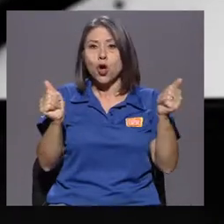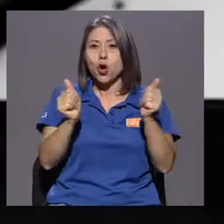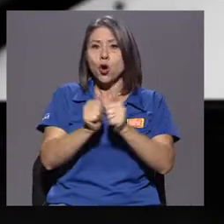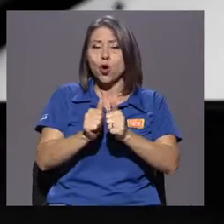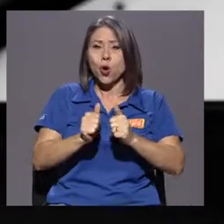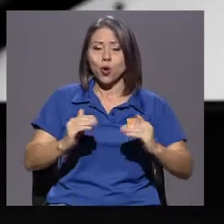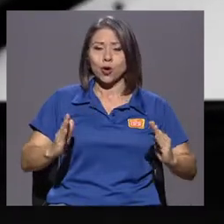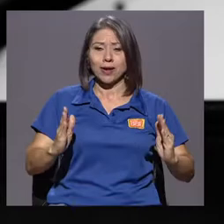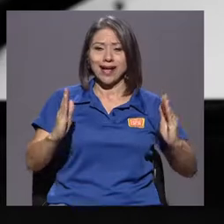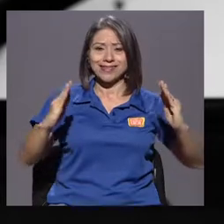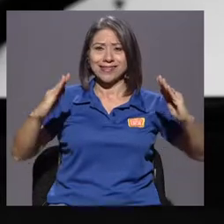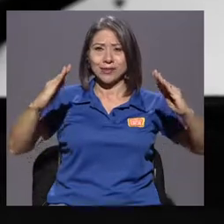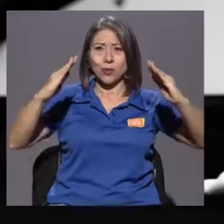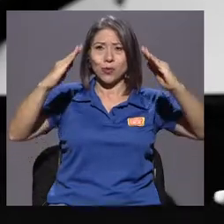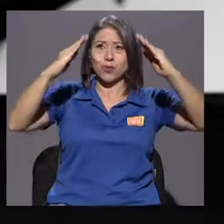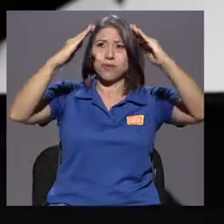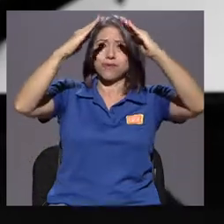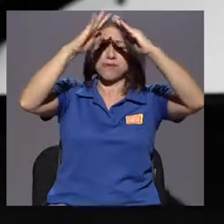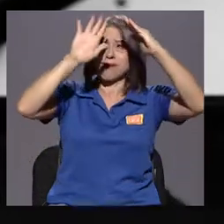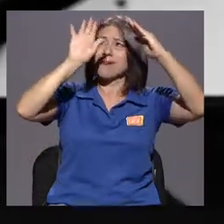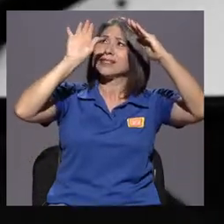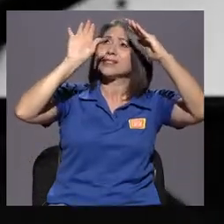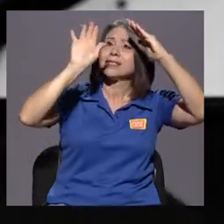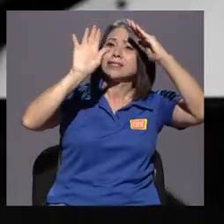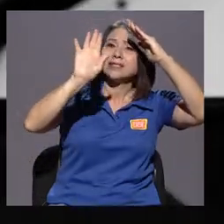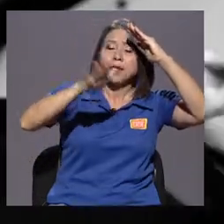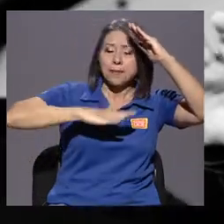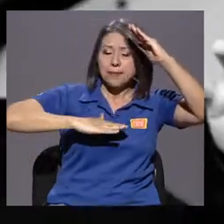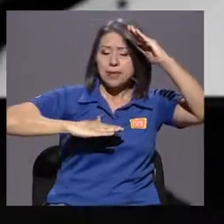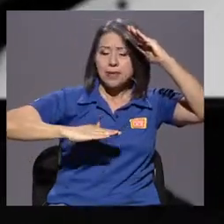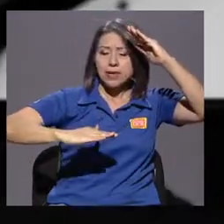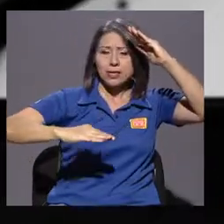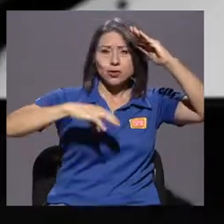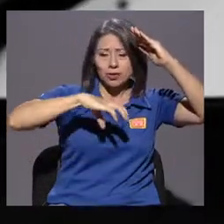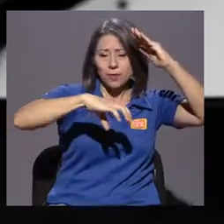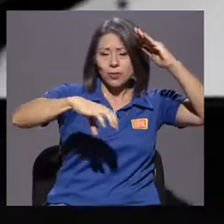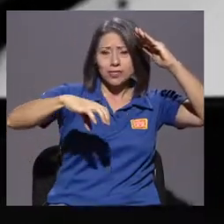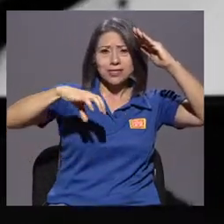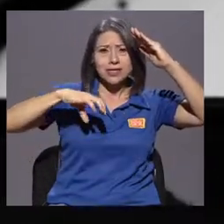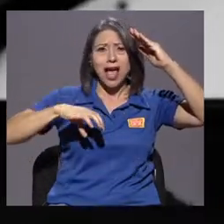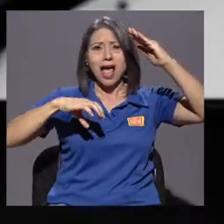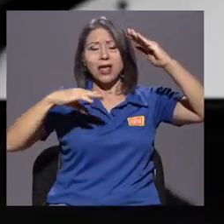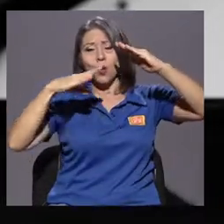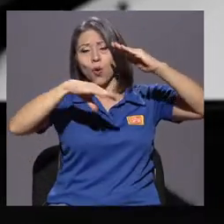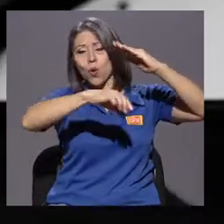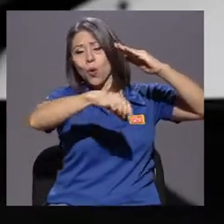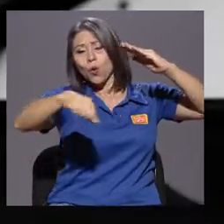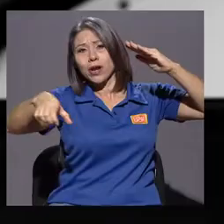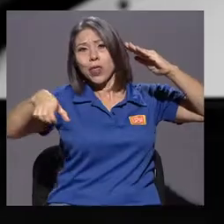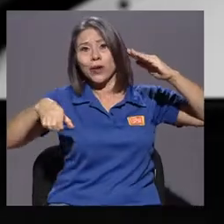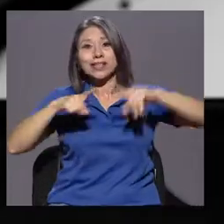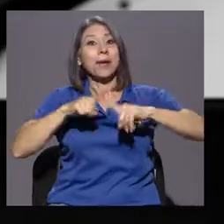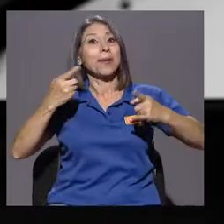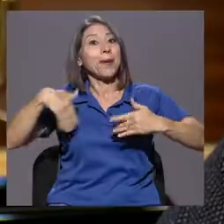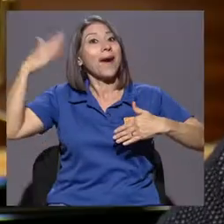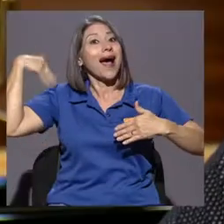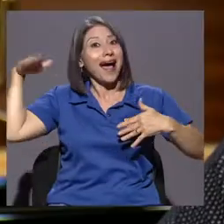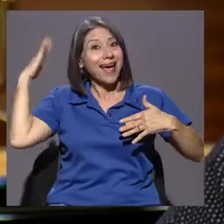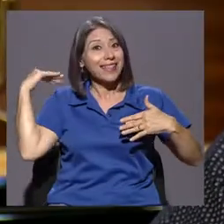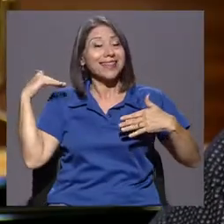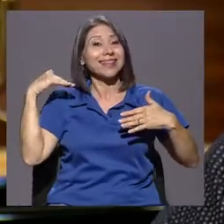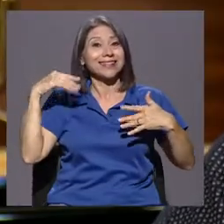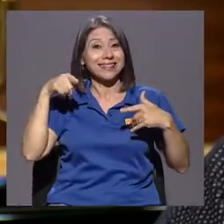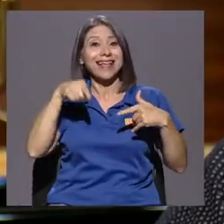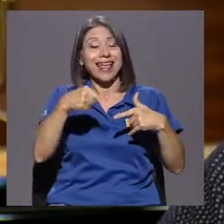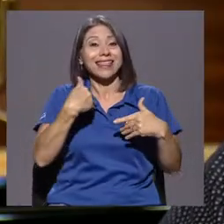artesonados pisos de mosaico balaustradas corredores solo que el franco tenía los dos famosos leones verdad